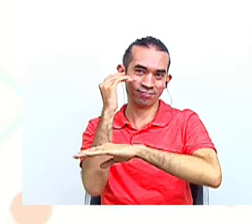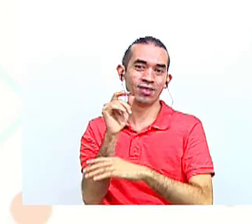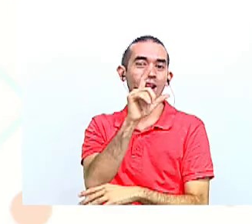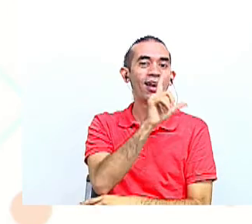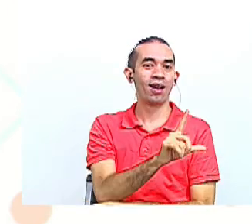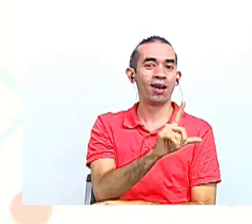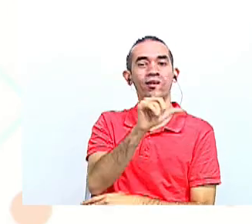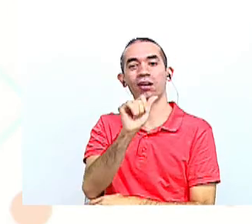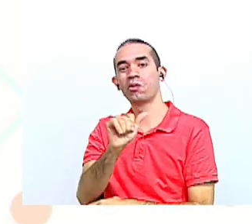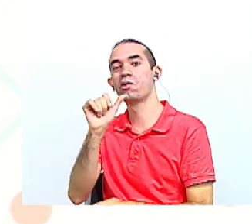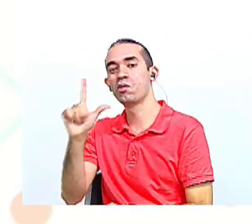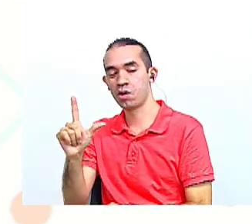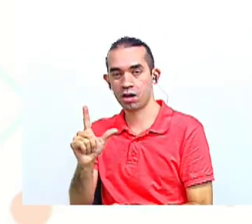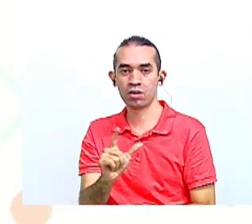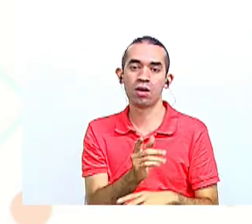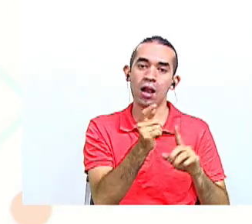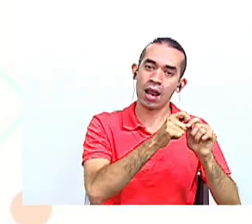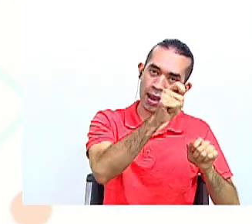ángulo, lado.